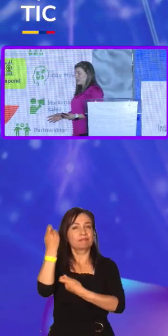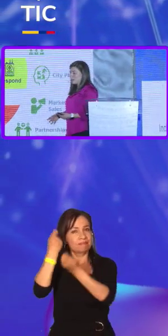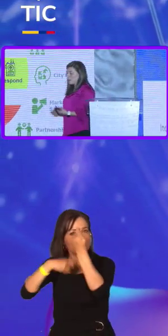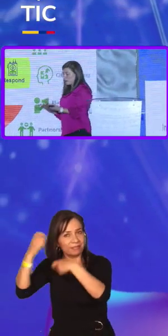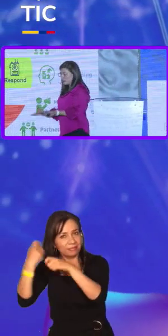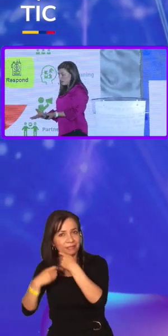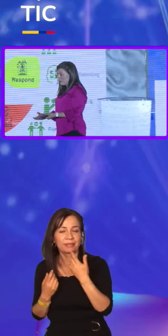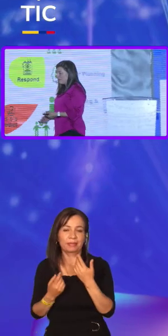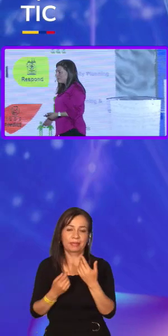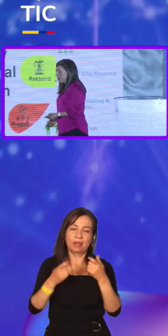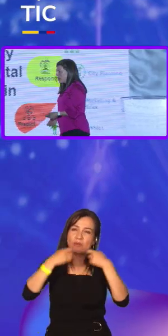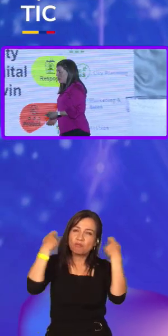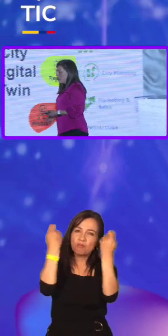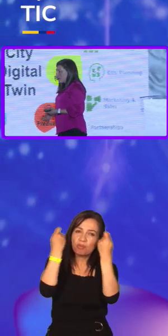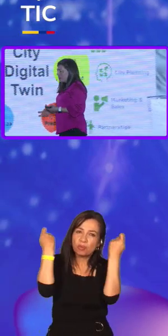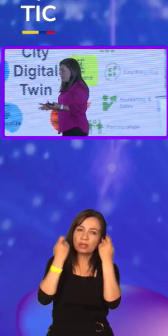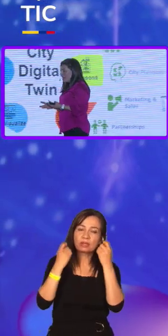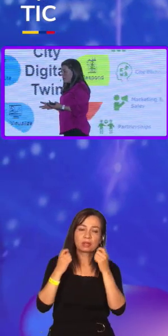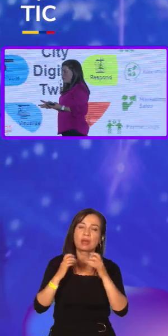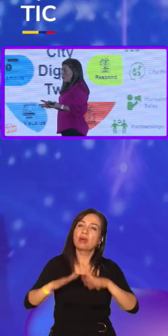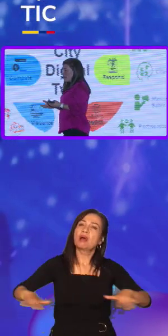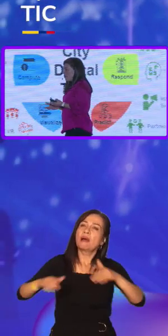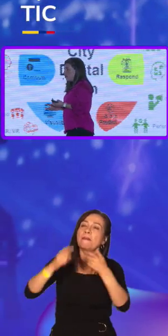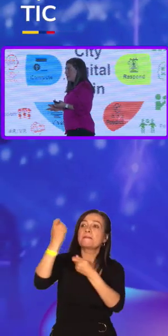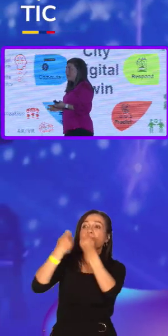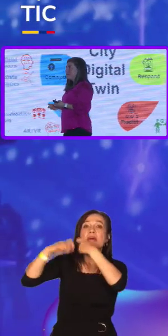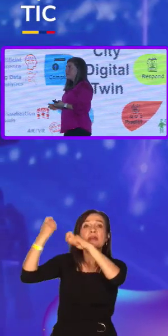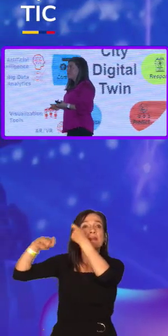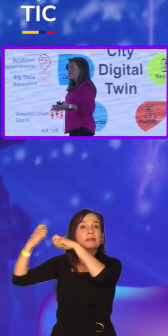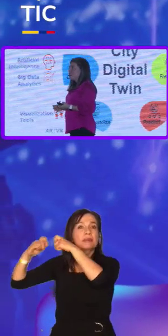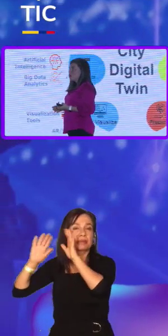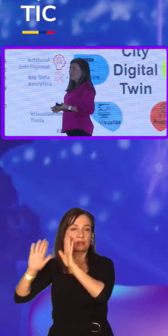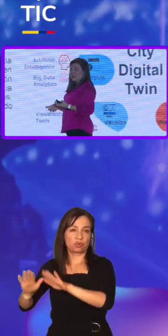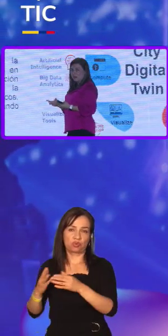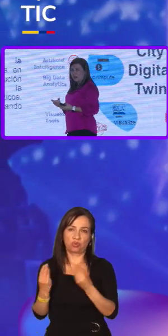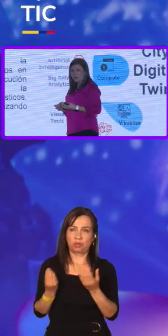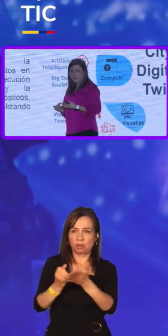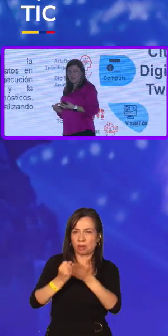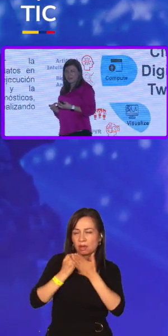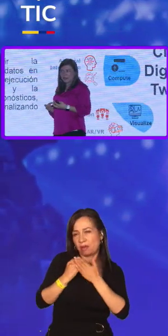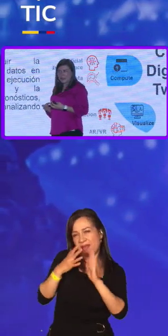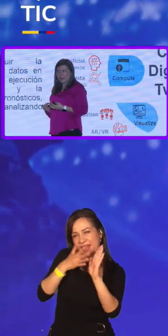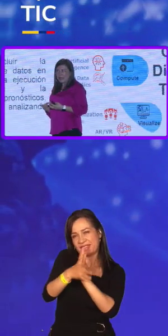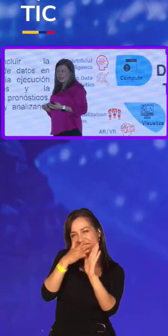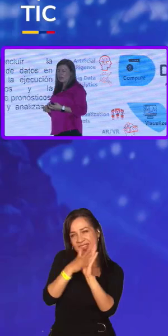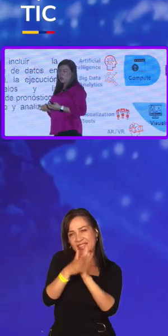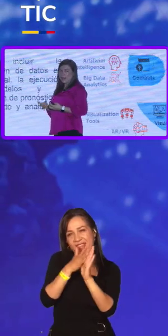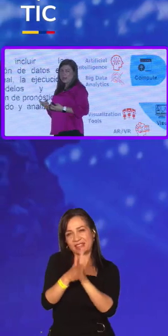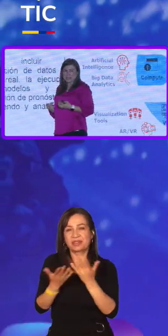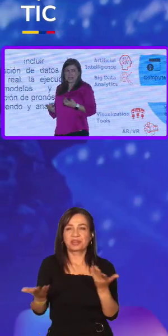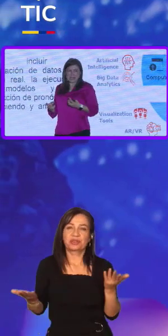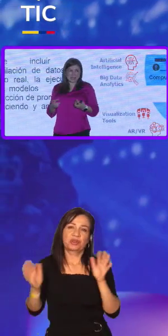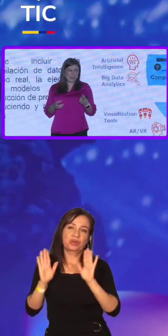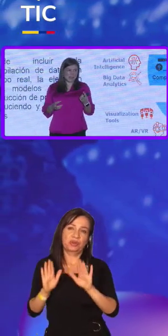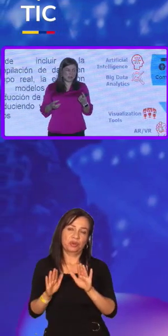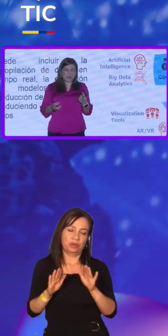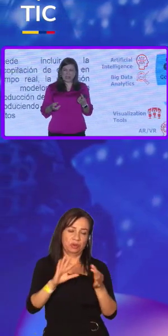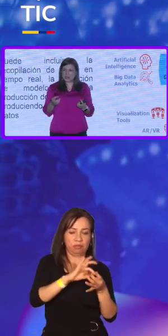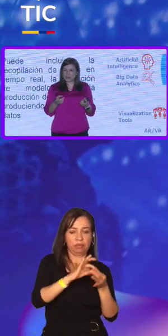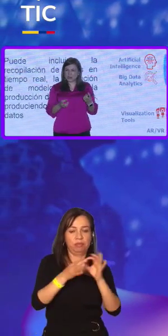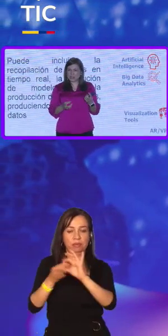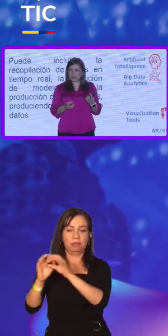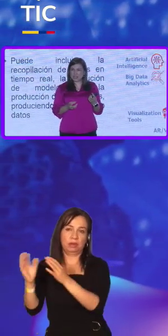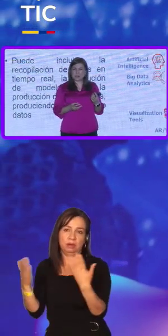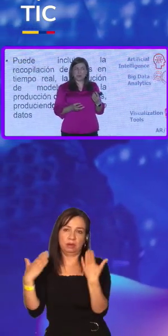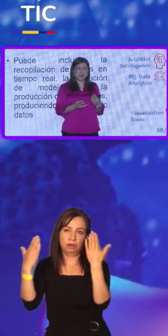las ventas, ¿verdad?, la promoción, porque voy a poder contar con información de todas las cadenas